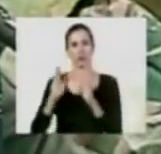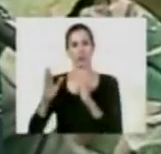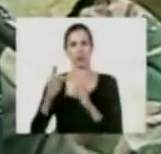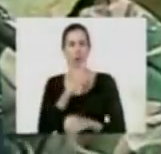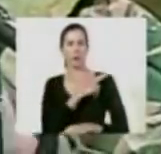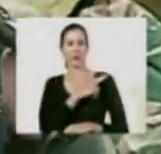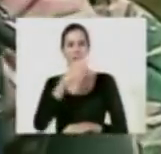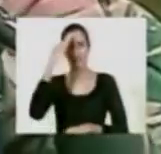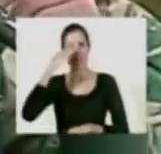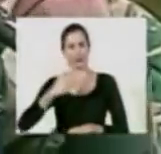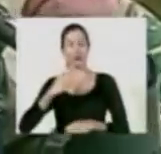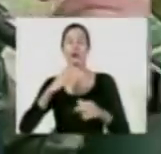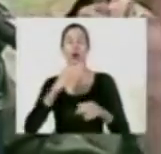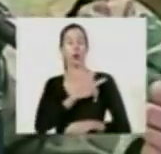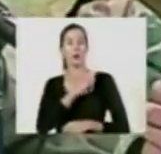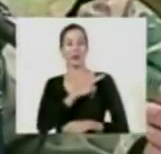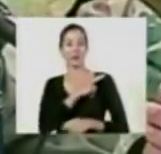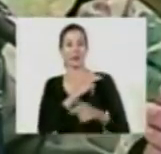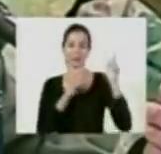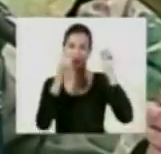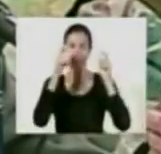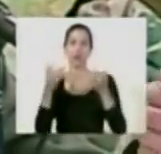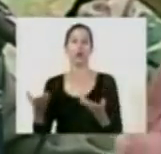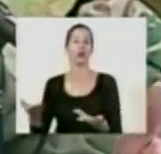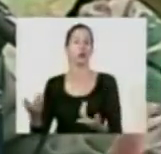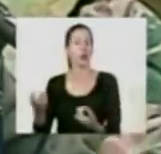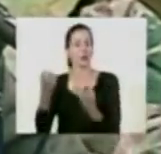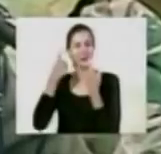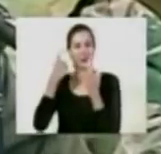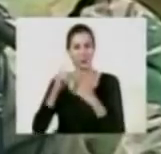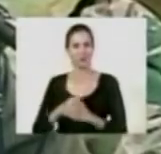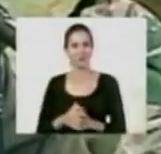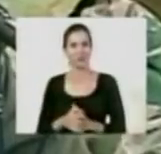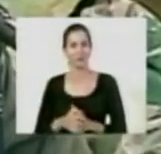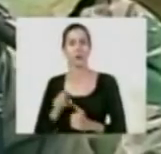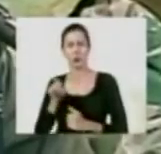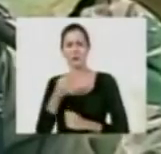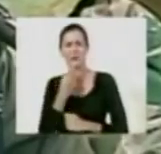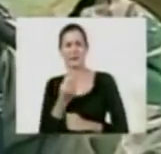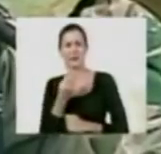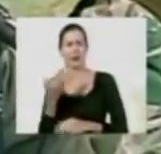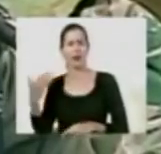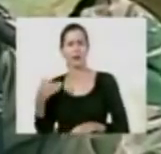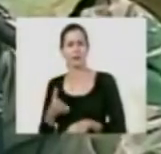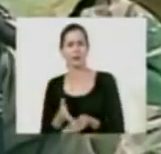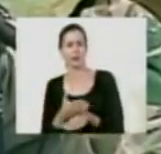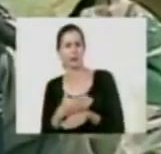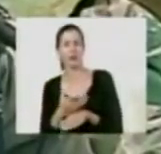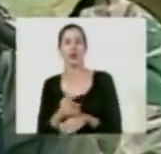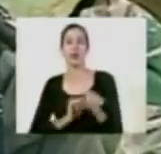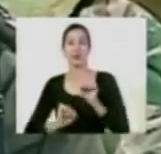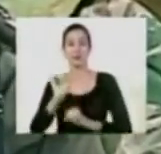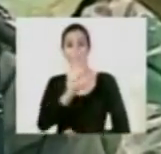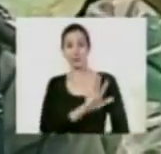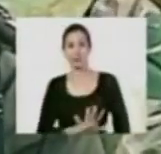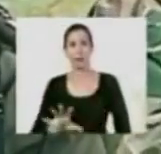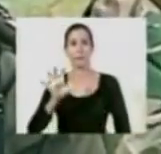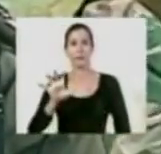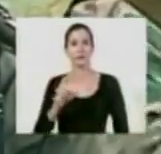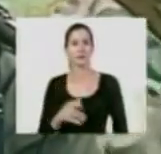dejó y que la vamos a seguir expandiendo. Usted ha dicho algo muy importante. Yo creo que la defensa nacional tiene que